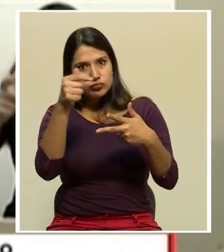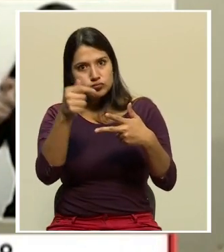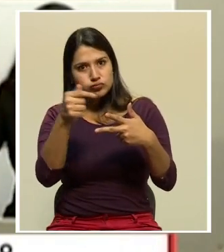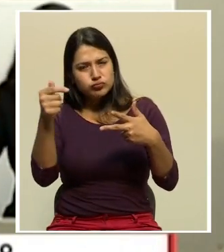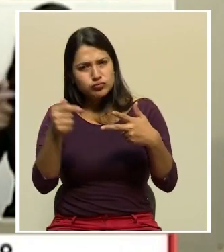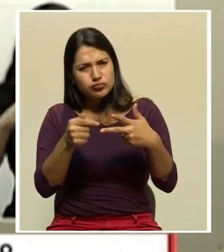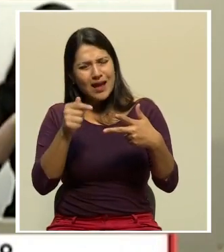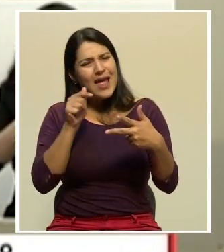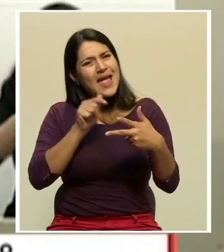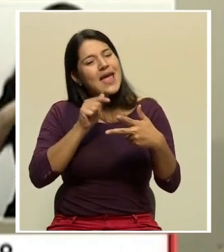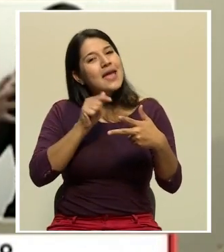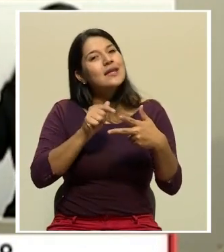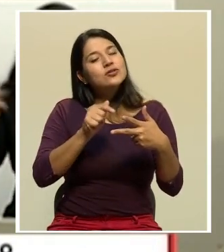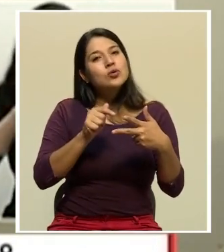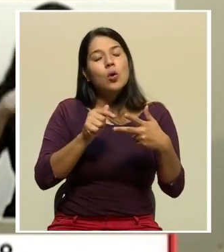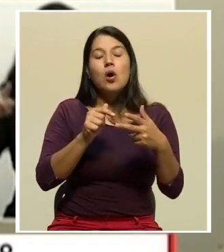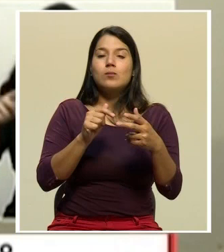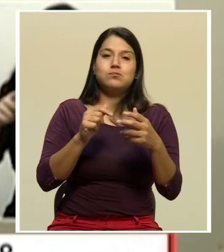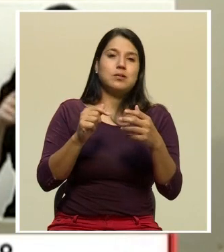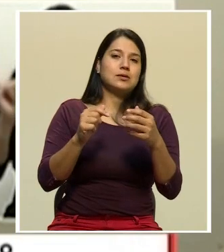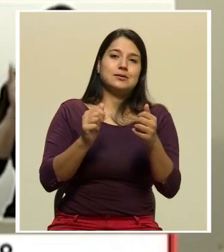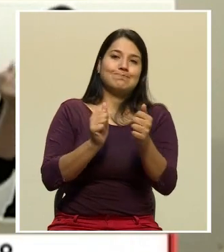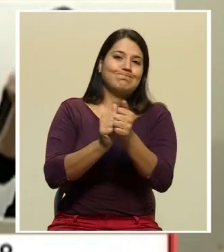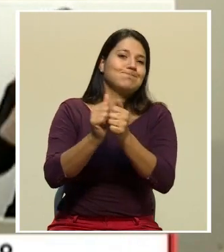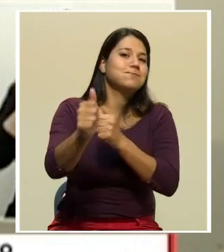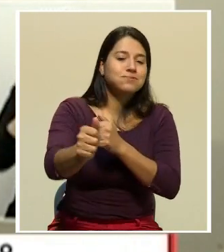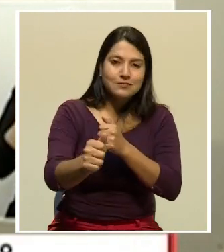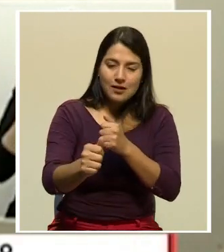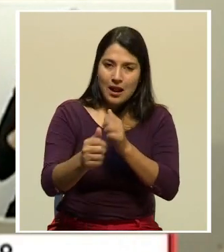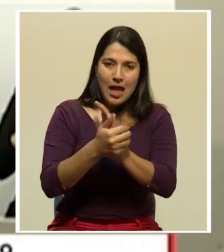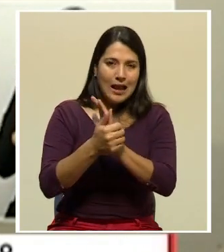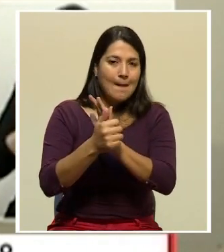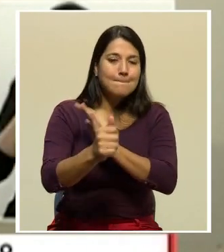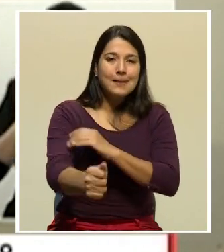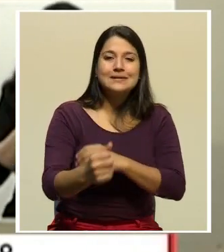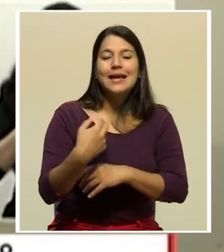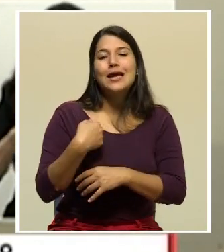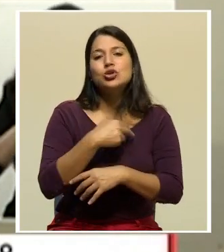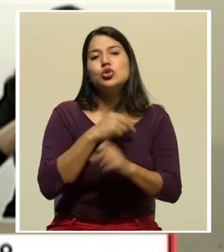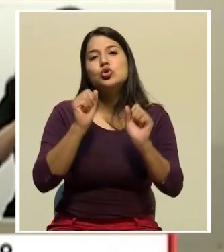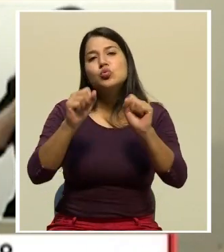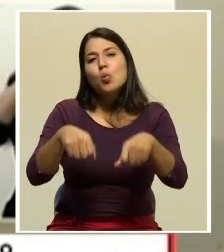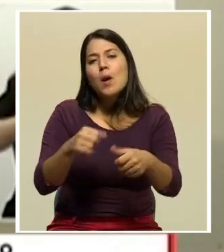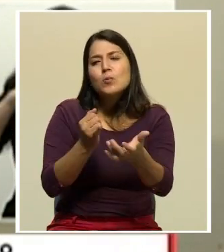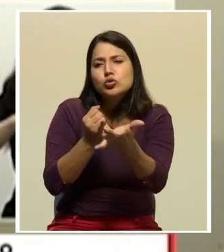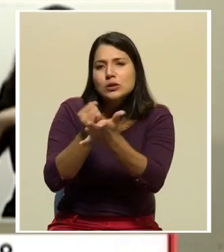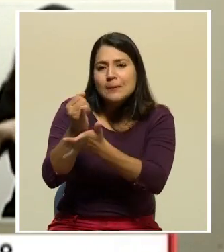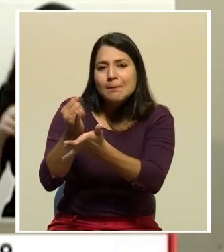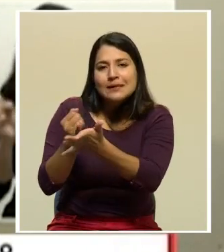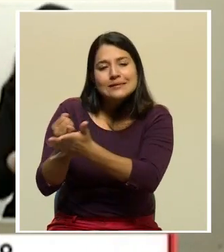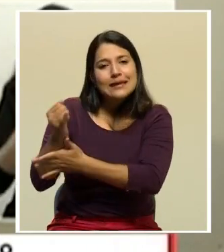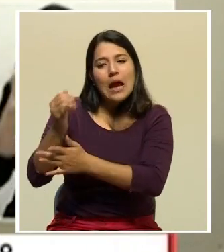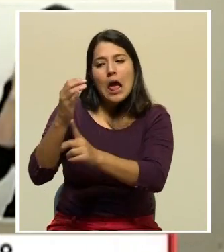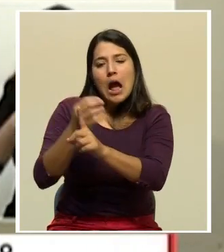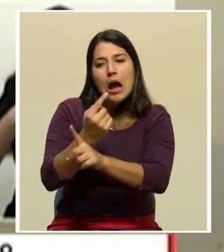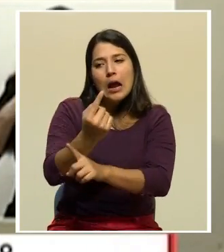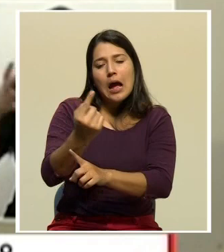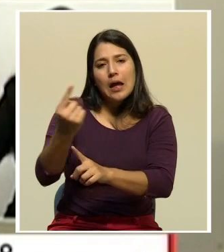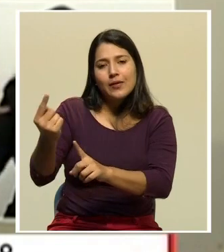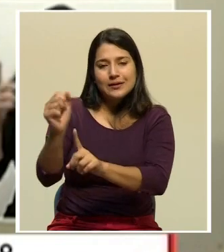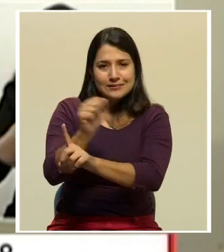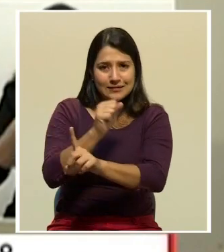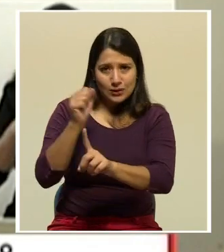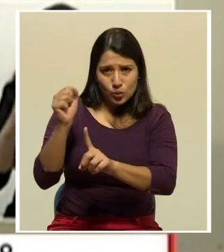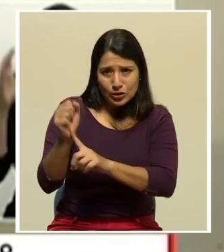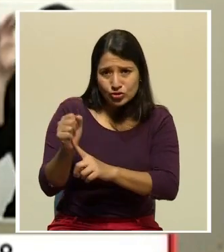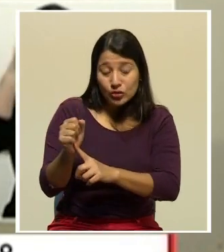justamente sobrebalsan la capacidad de hacer las investigaciones de forma oportuna. Y ante esa duda justamente de establecer